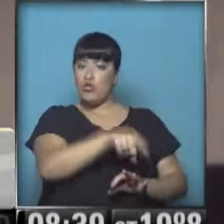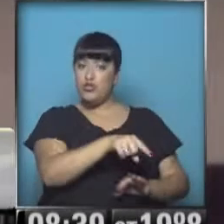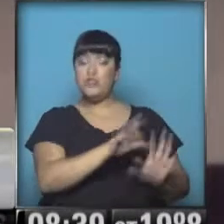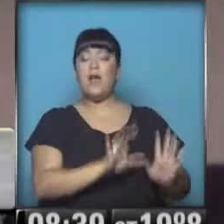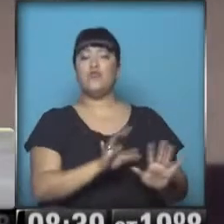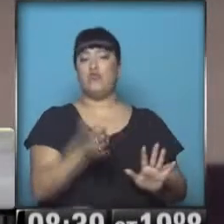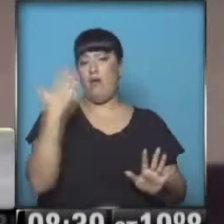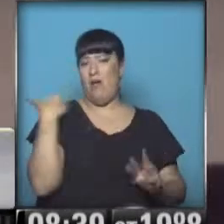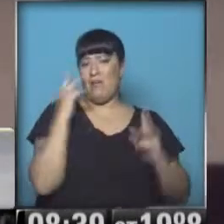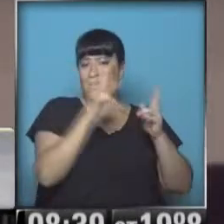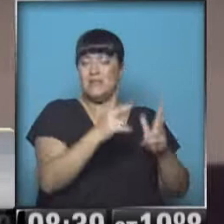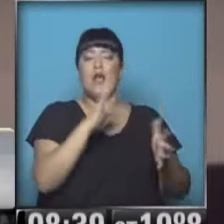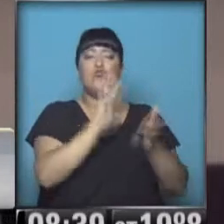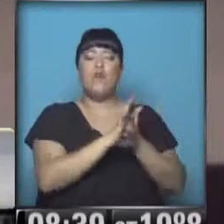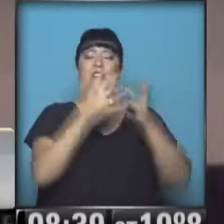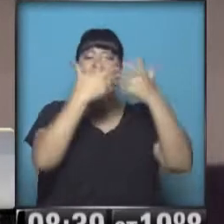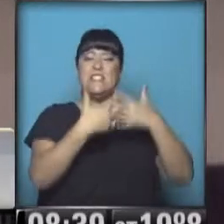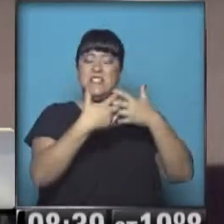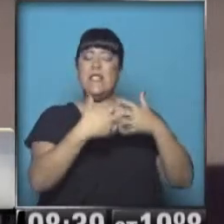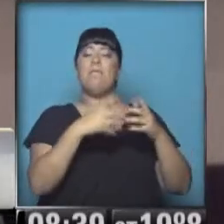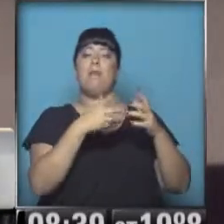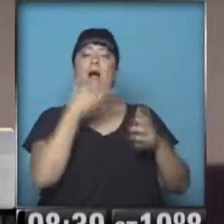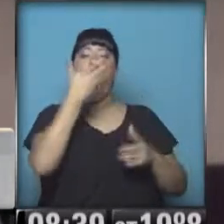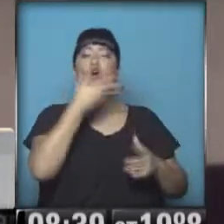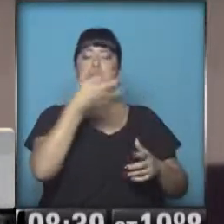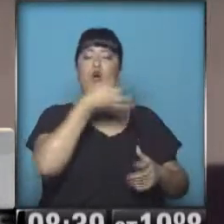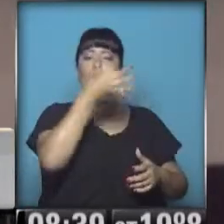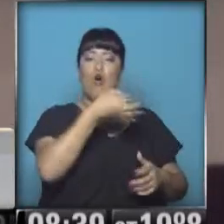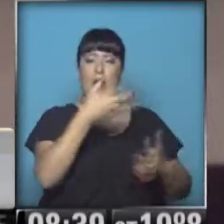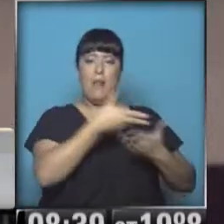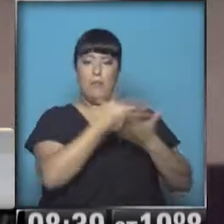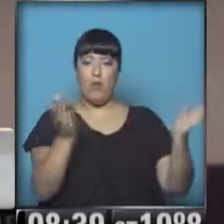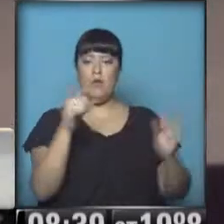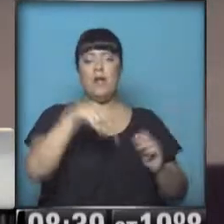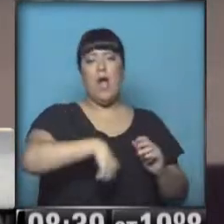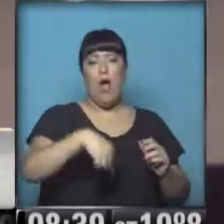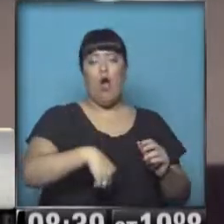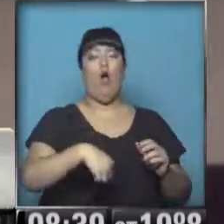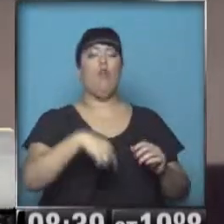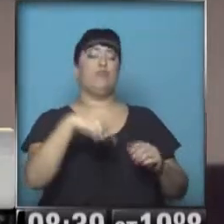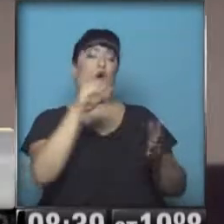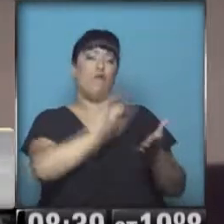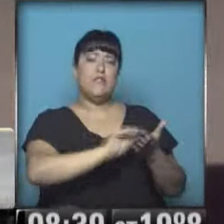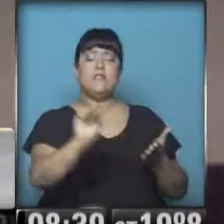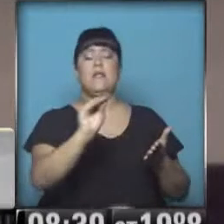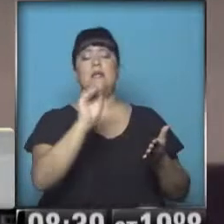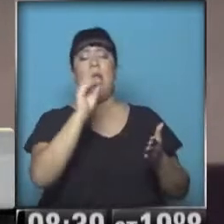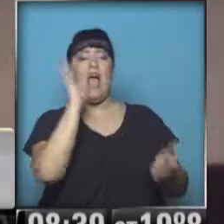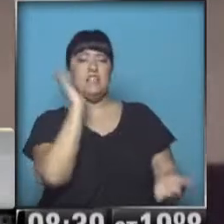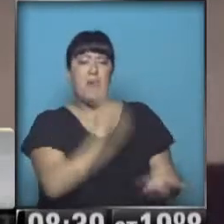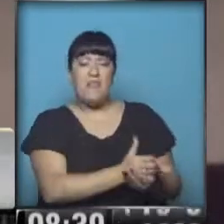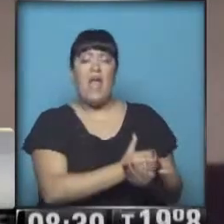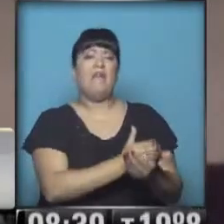señalaba va a trabajar sobre un sistema de decisiones orales audiencias orales y públicas todo lo que hoy ocurre en oficinas en expedientes que son